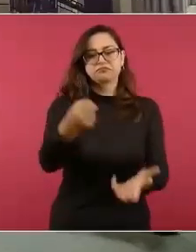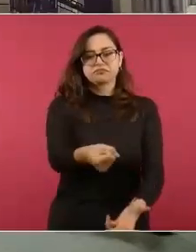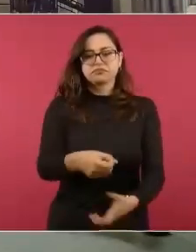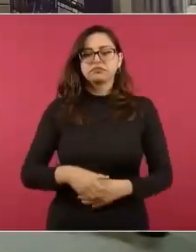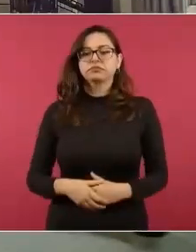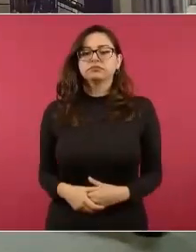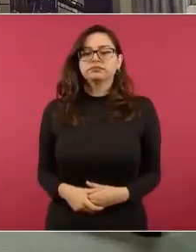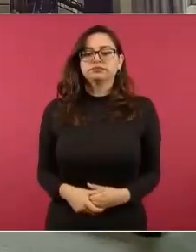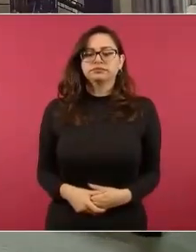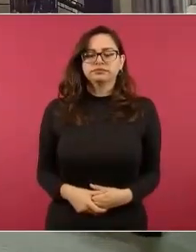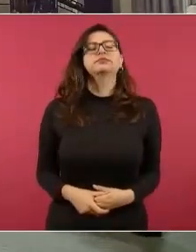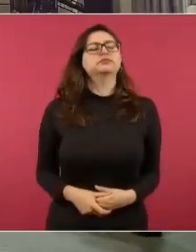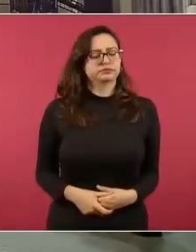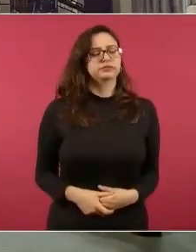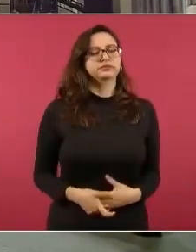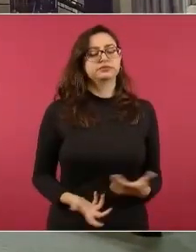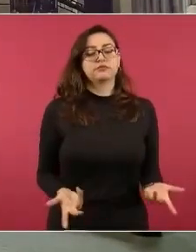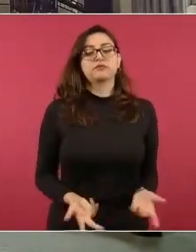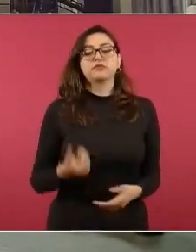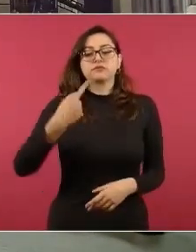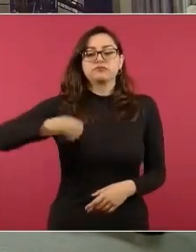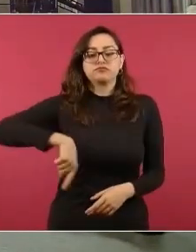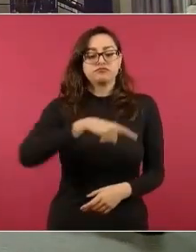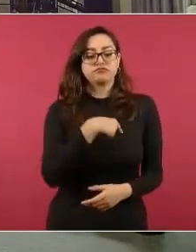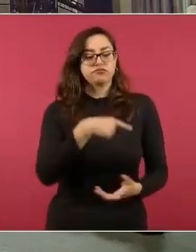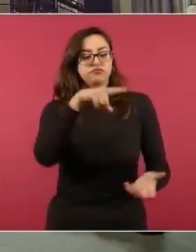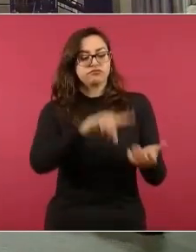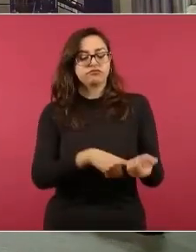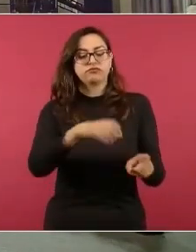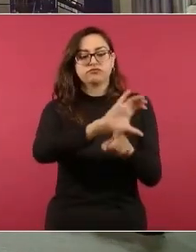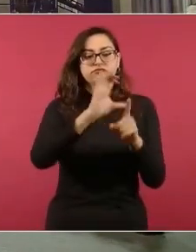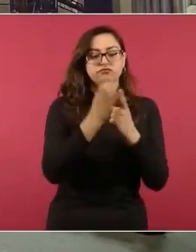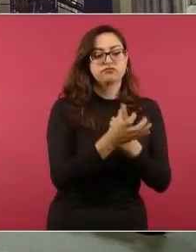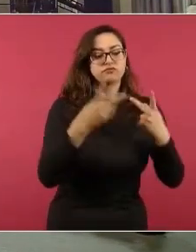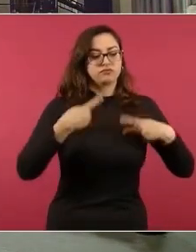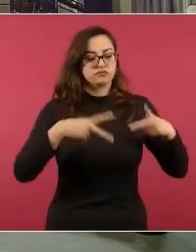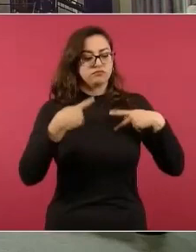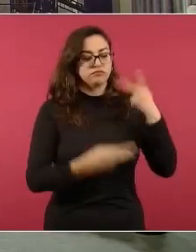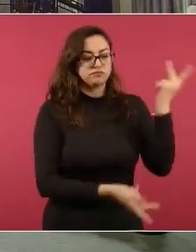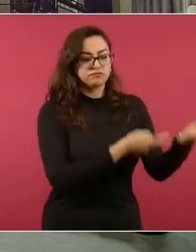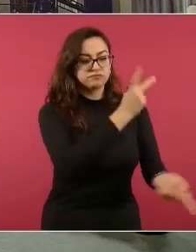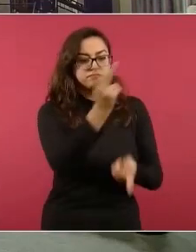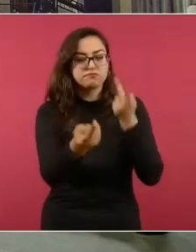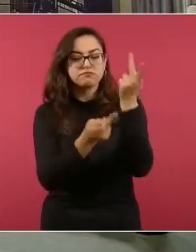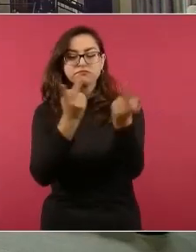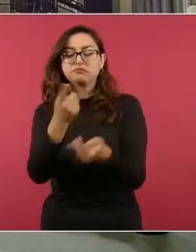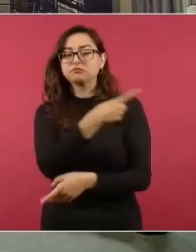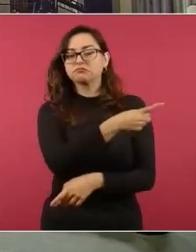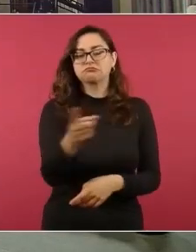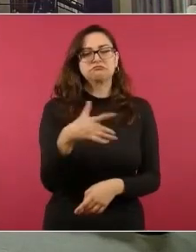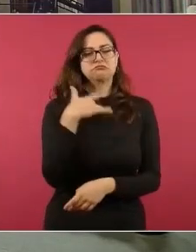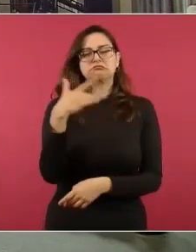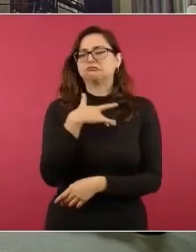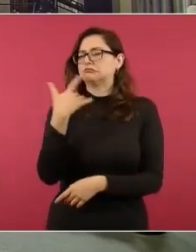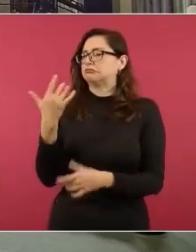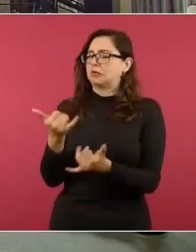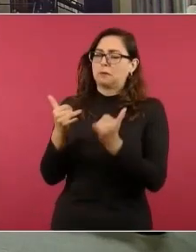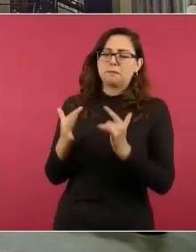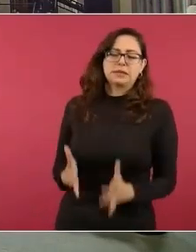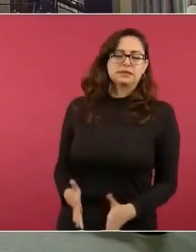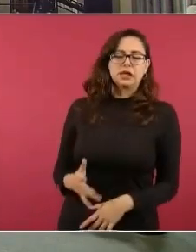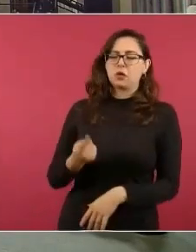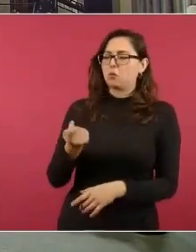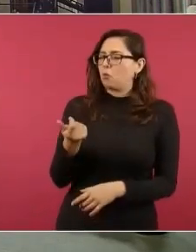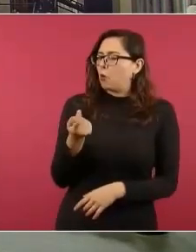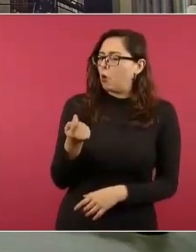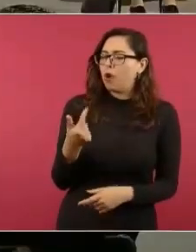entrado de las personas que trabajan en la institución y nos dicen que con el personal que tienen es imposible atender la demanda